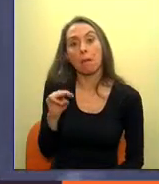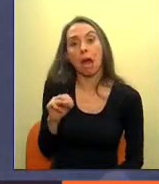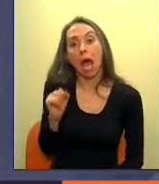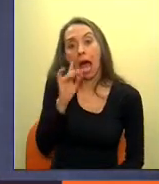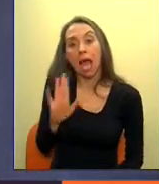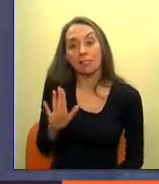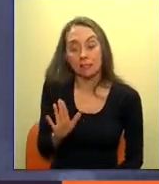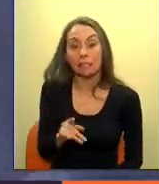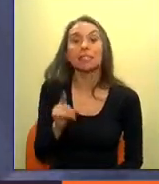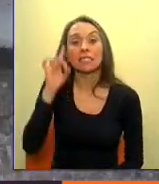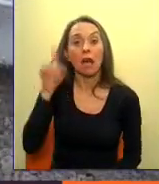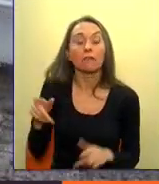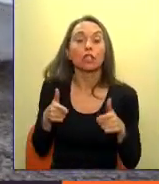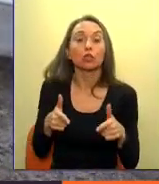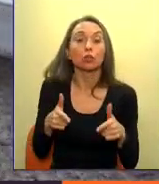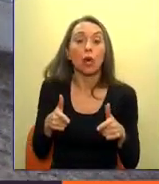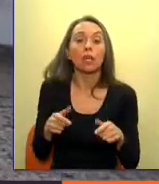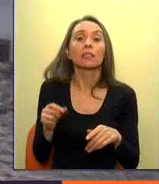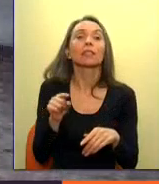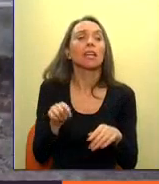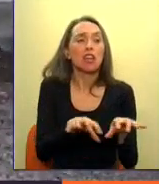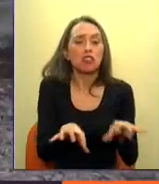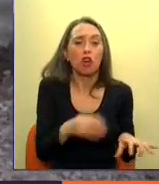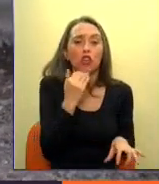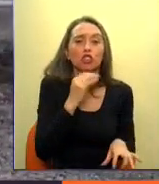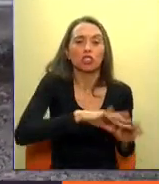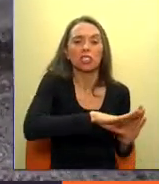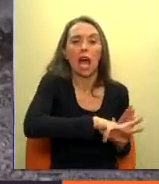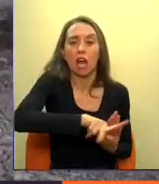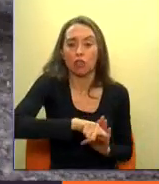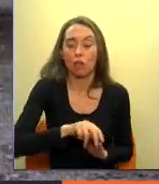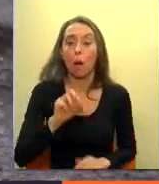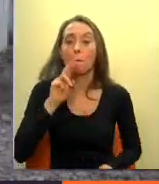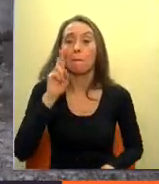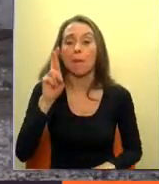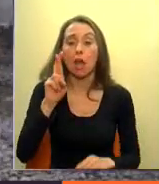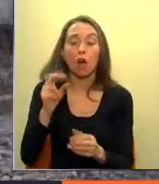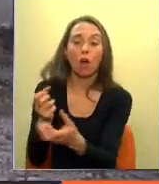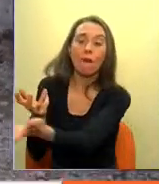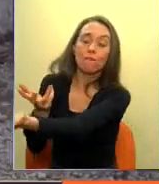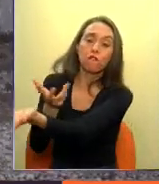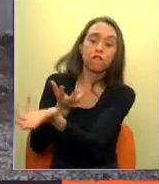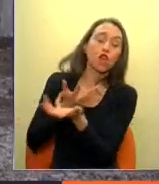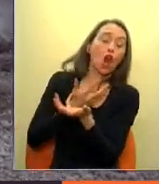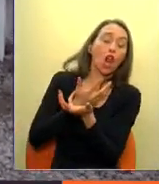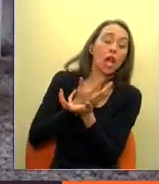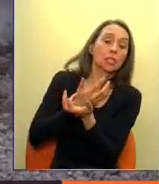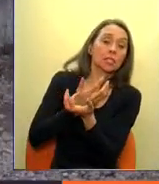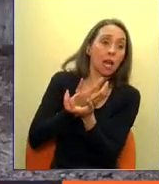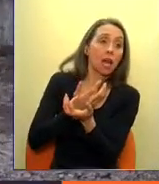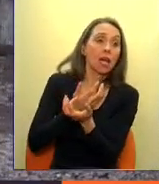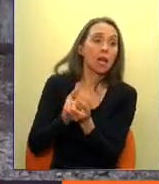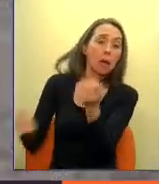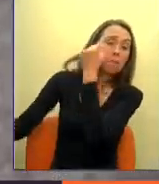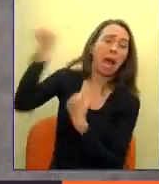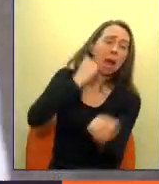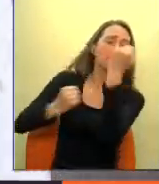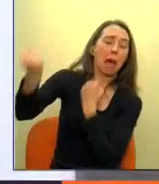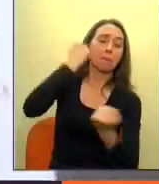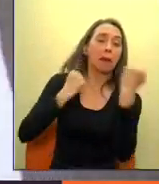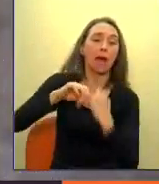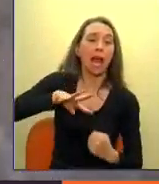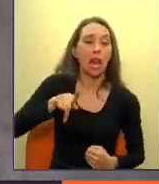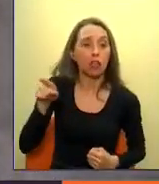sabe que tuvo suerte le robaron sólo unas pocas cosas pero lo peor es la violencia que sufrió le dieron una paliza los